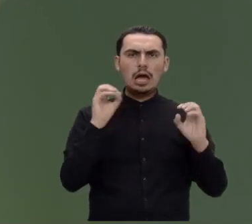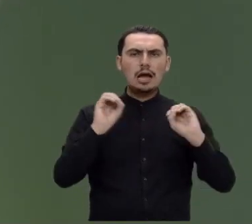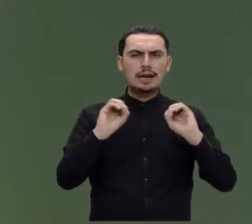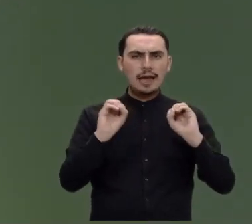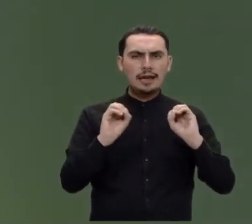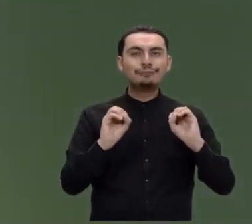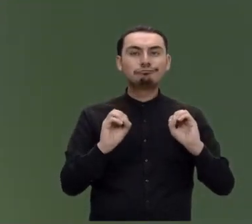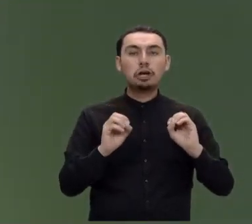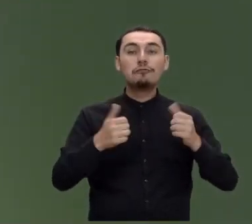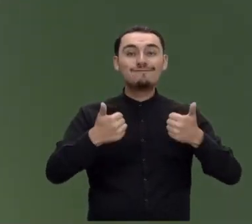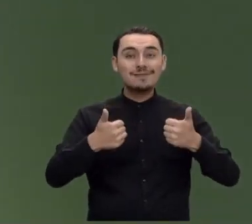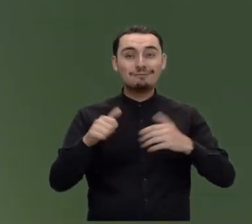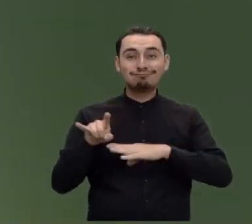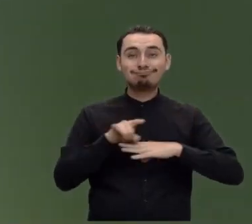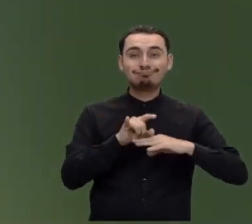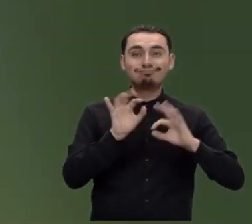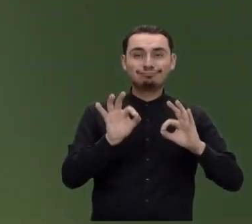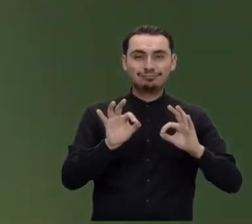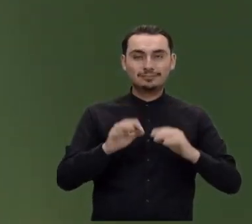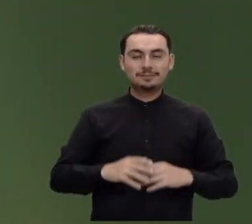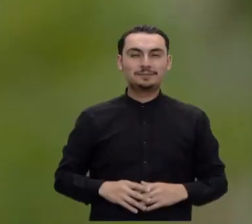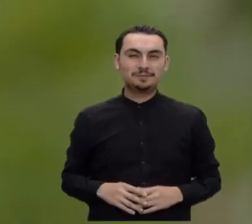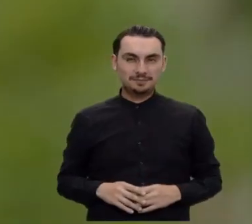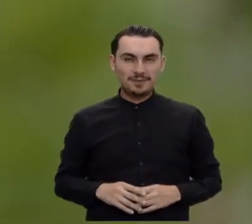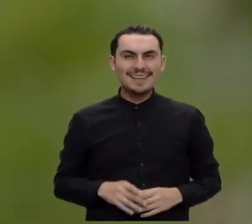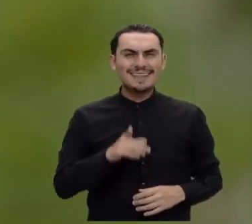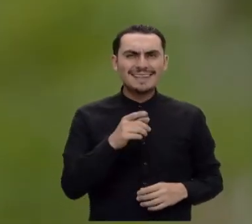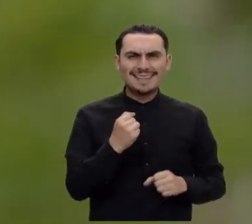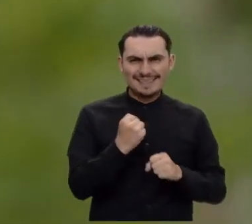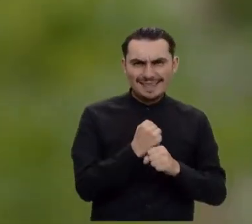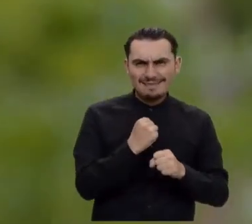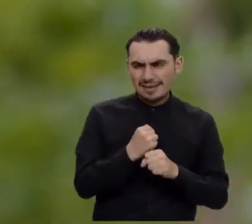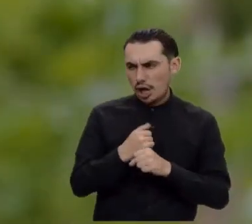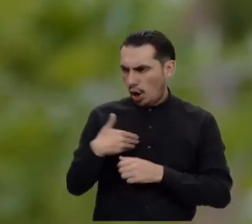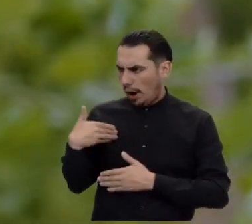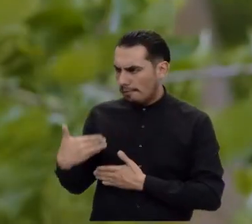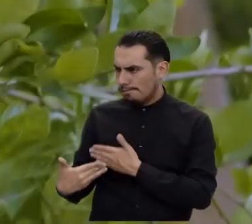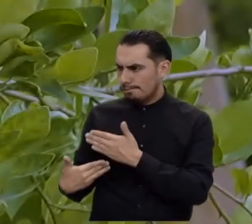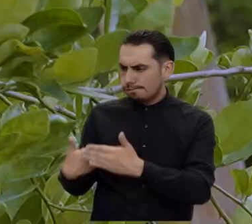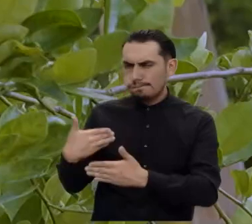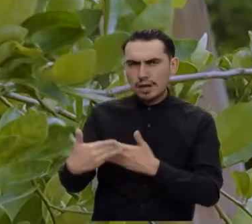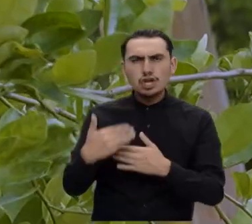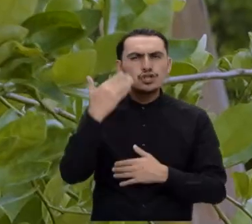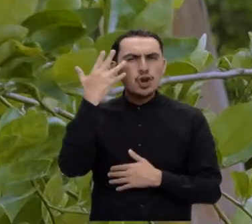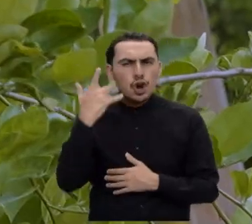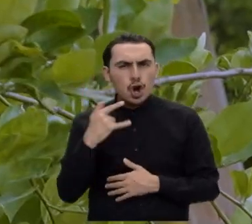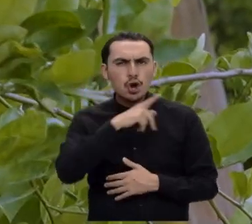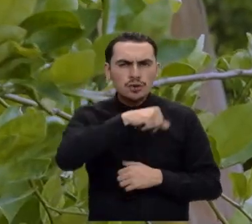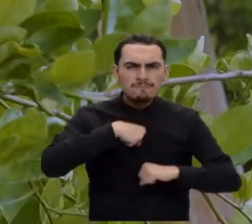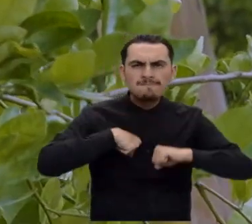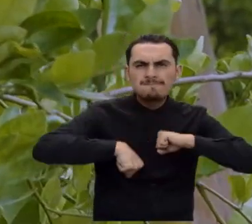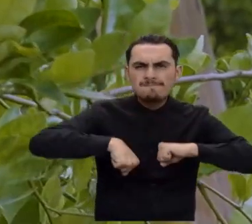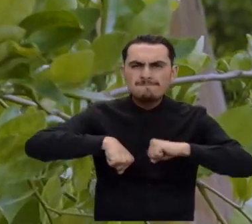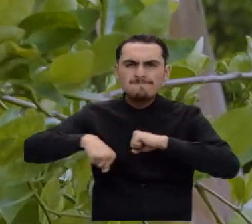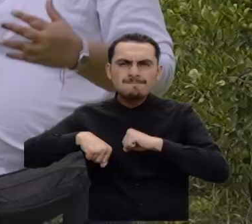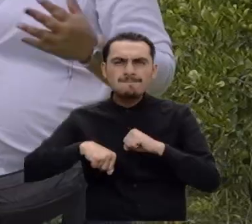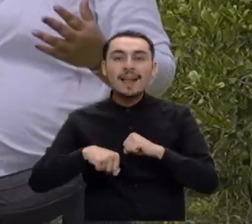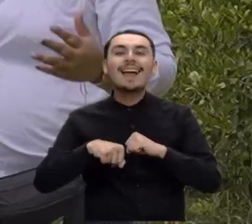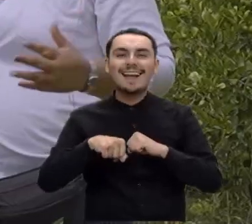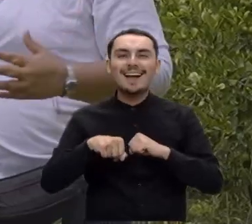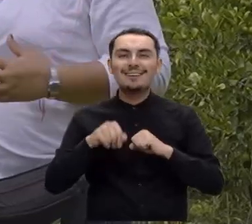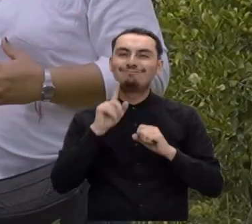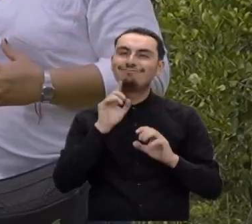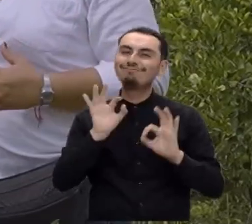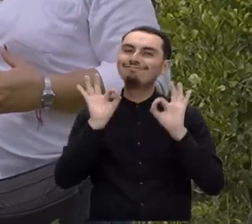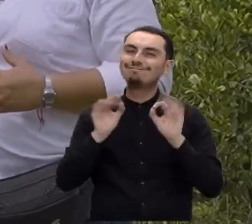Entonces, manejamos un buen cultivo. Esas labores agronómicas que usted día a día está haciendo